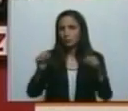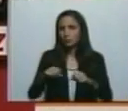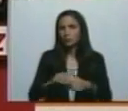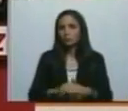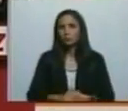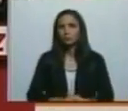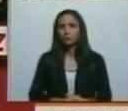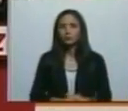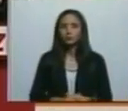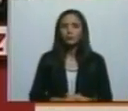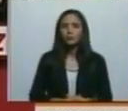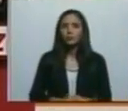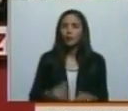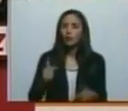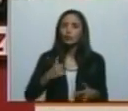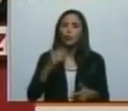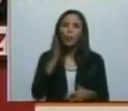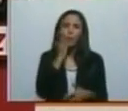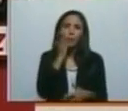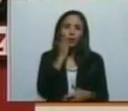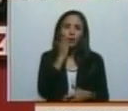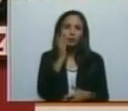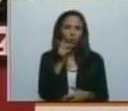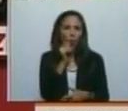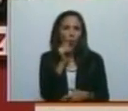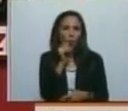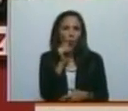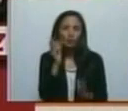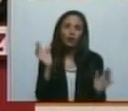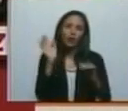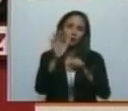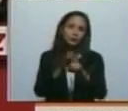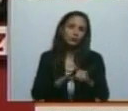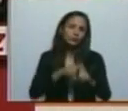Yo hablé con la mamá de Hecker para darle mis condolencias.